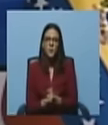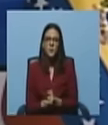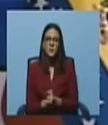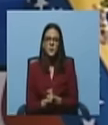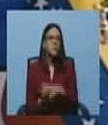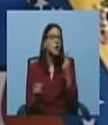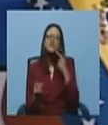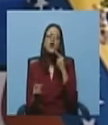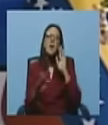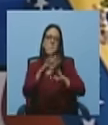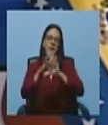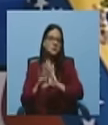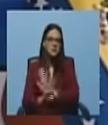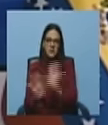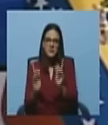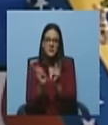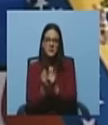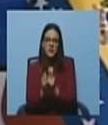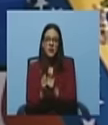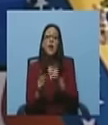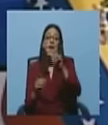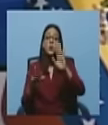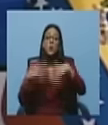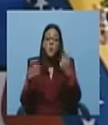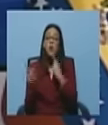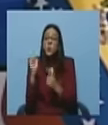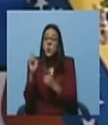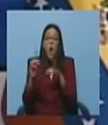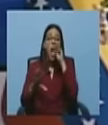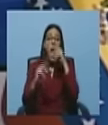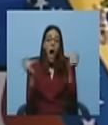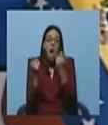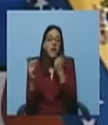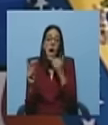Solo te digo eso, para que lo que vayas a decir lo digas